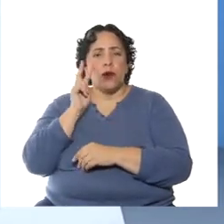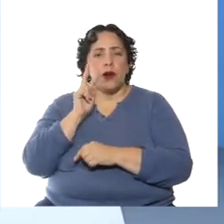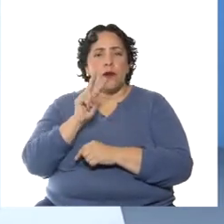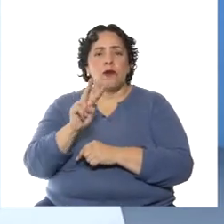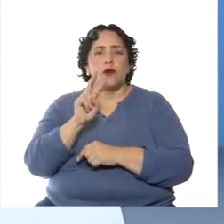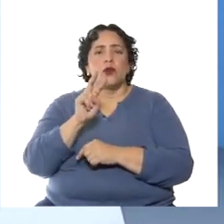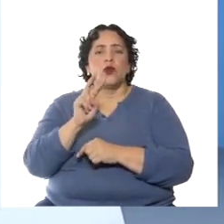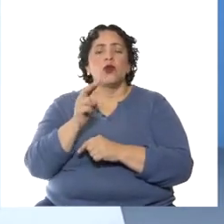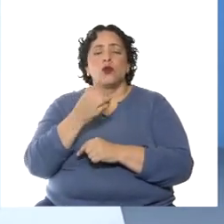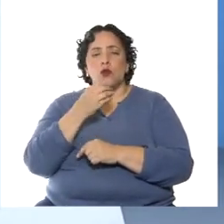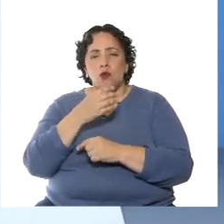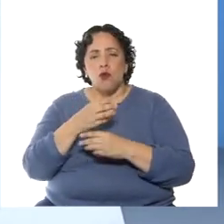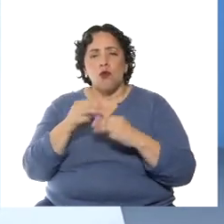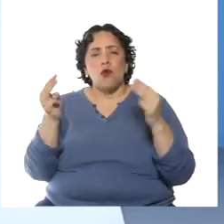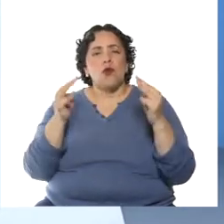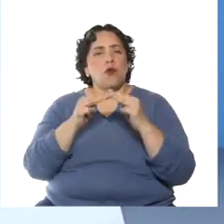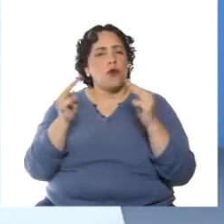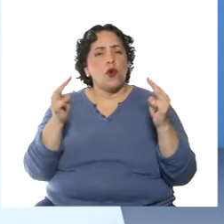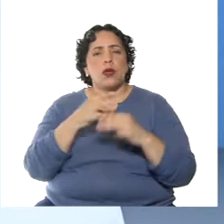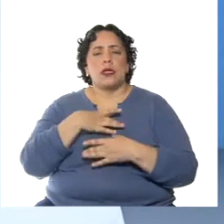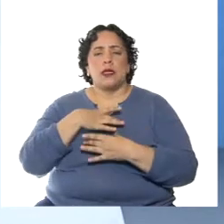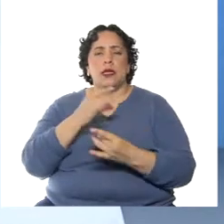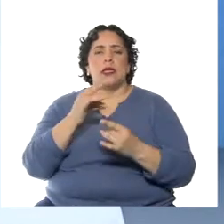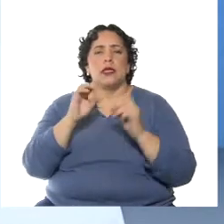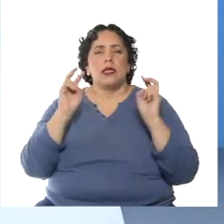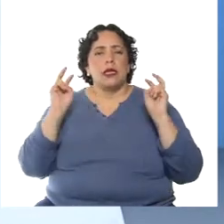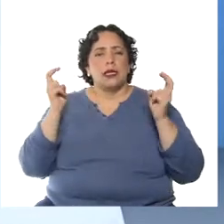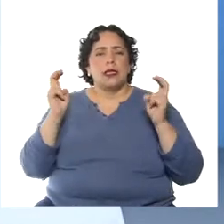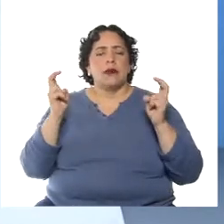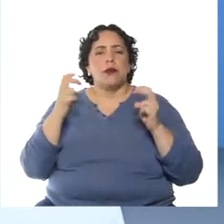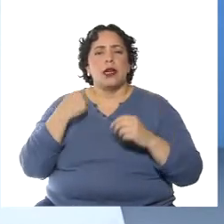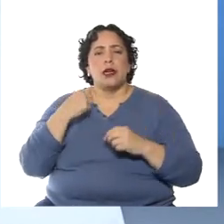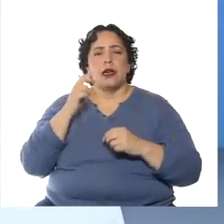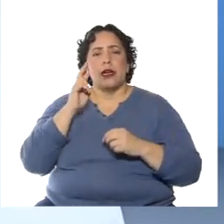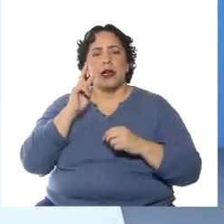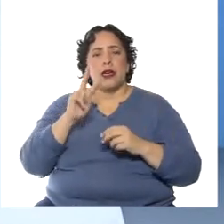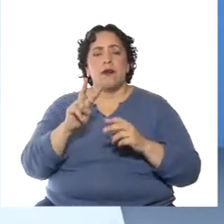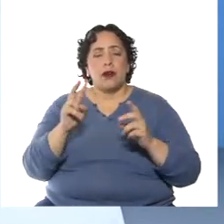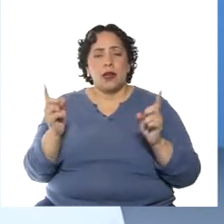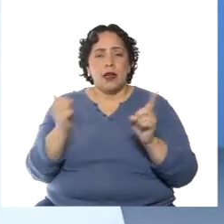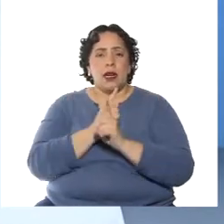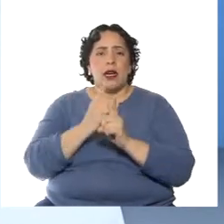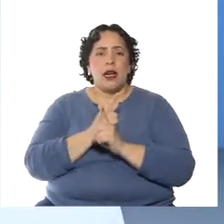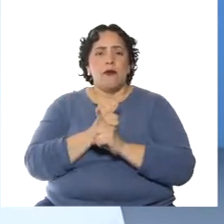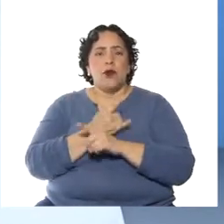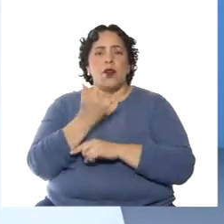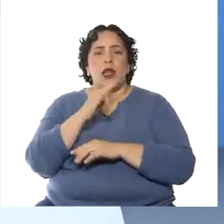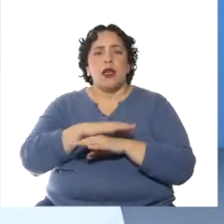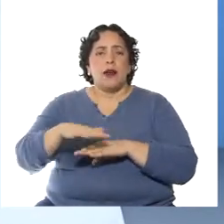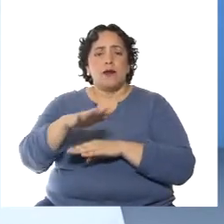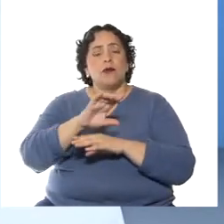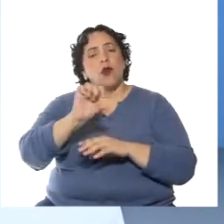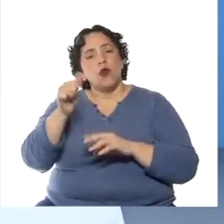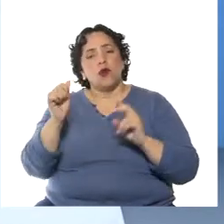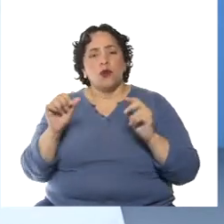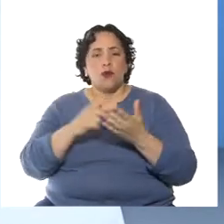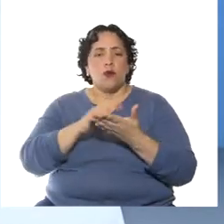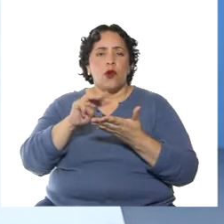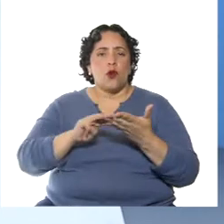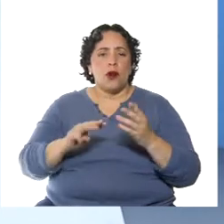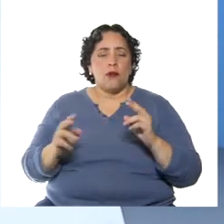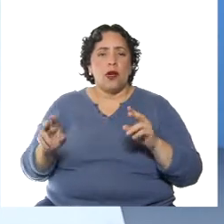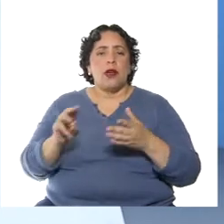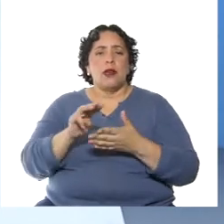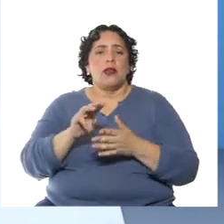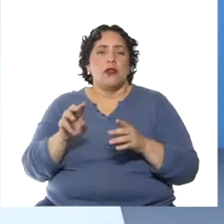es súper, súper interesante todo este tema que tiene que ver con los cambios en el ambiente. Hasta un próximo programa en este